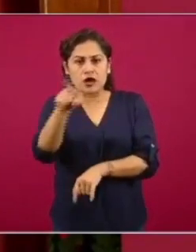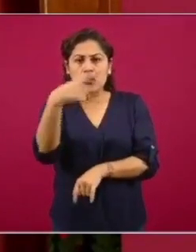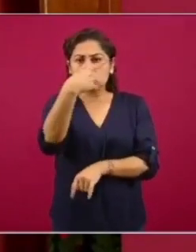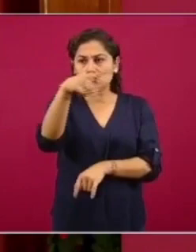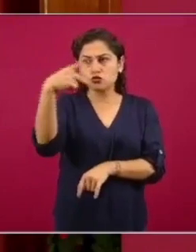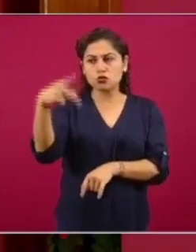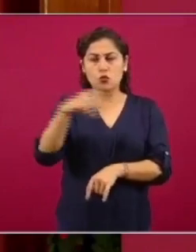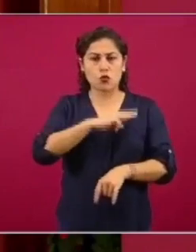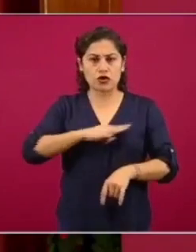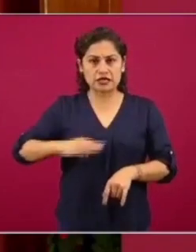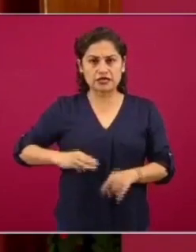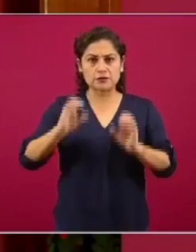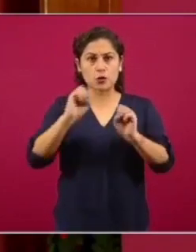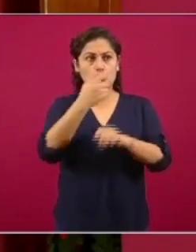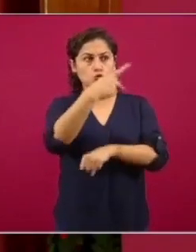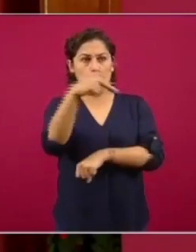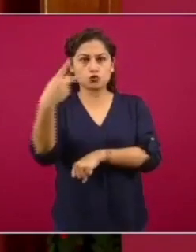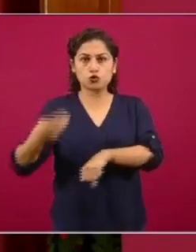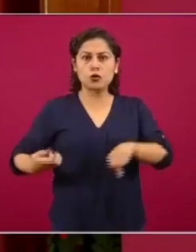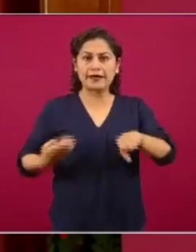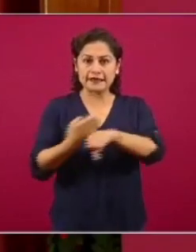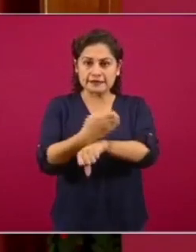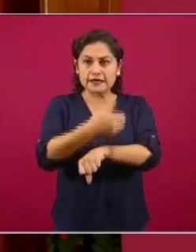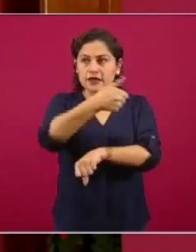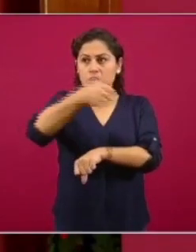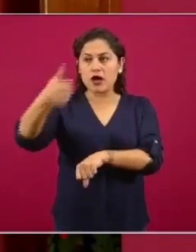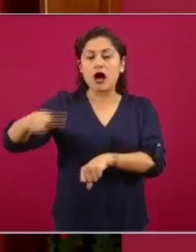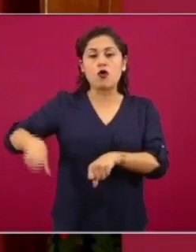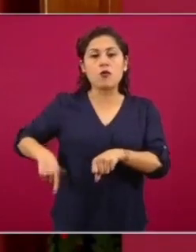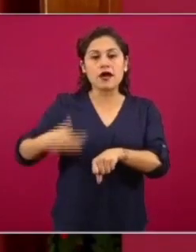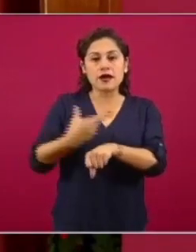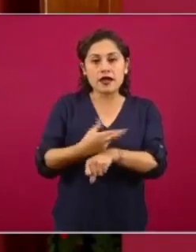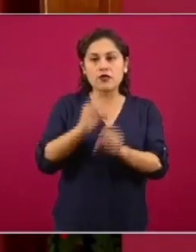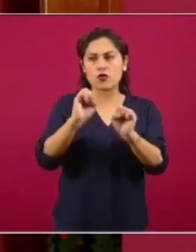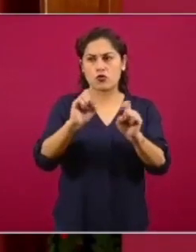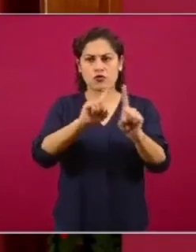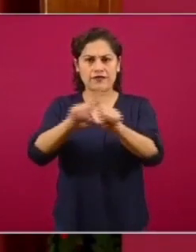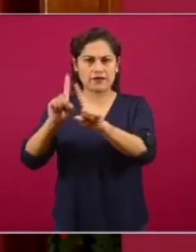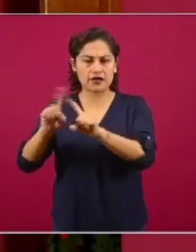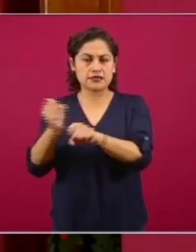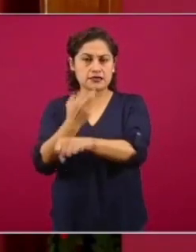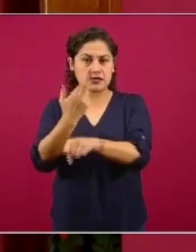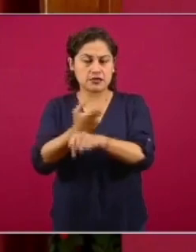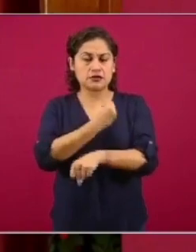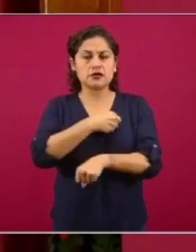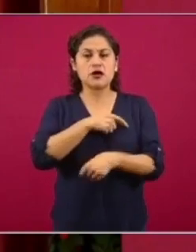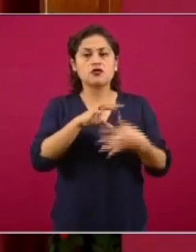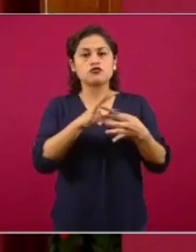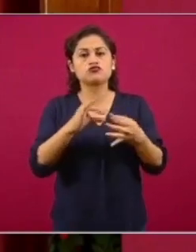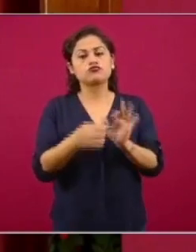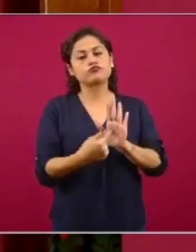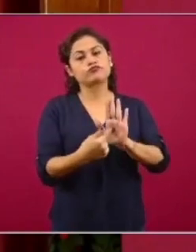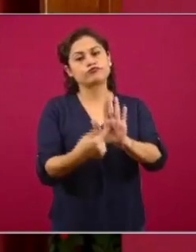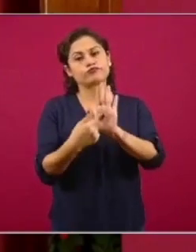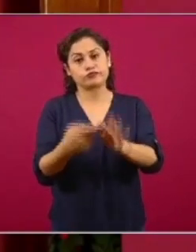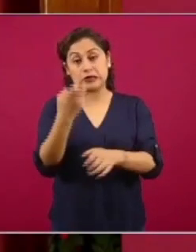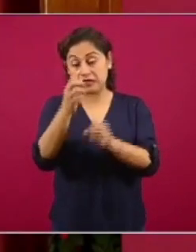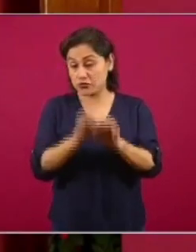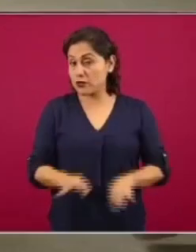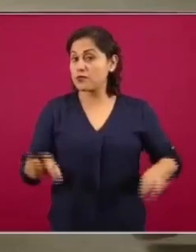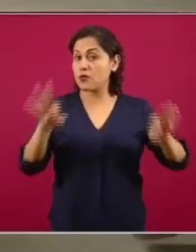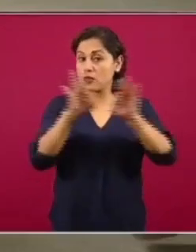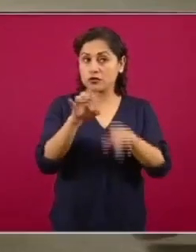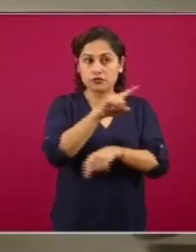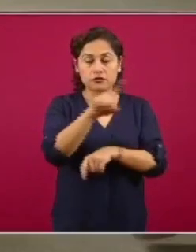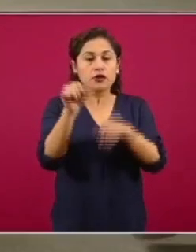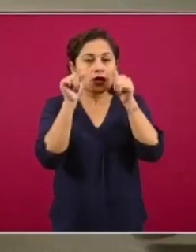cada 2 días, y es muy importante que la gente entienda lo que está pasando en su estado, en su